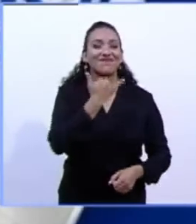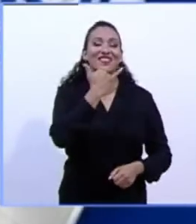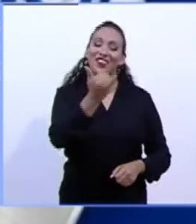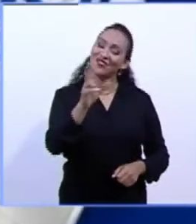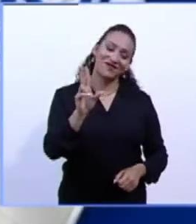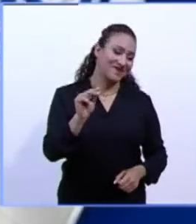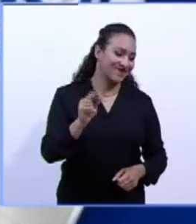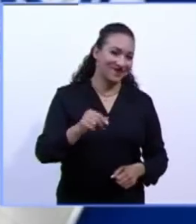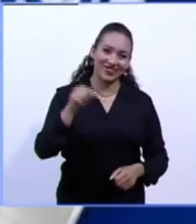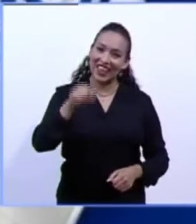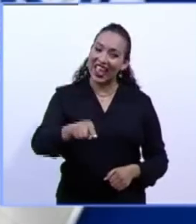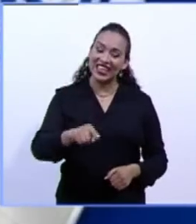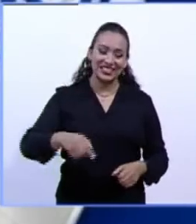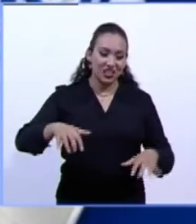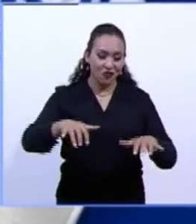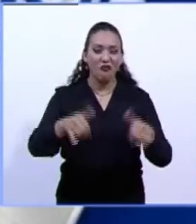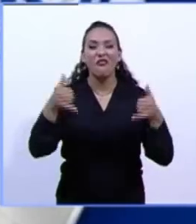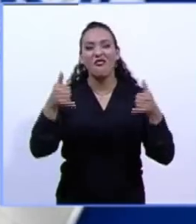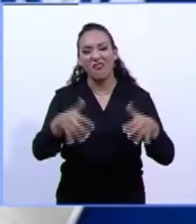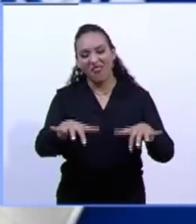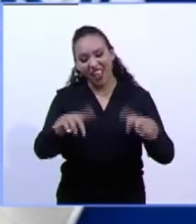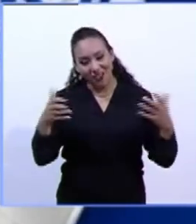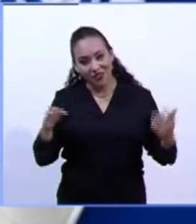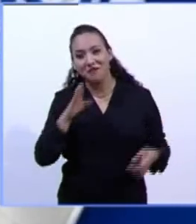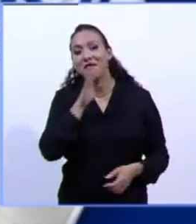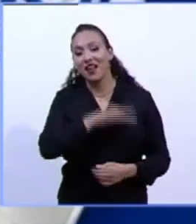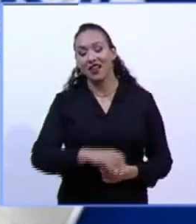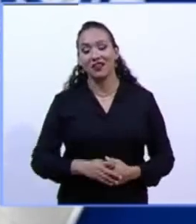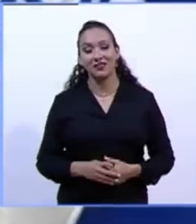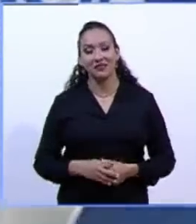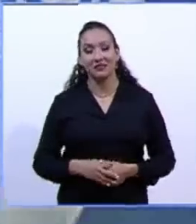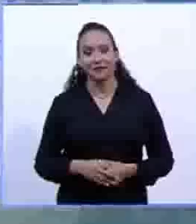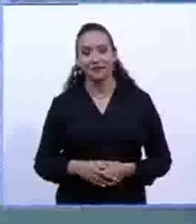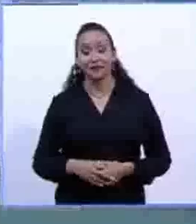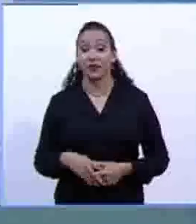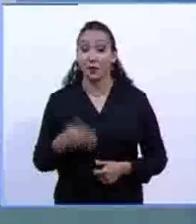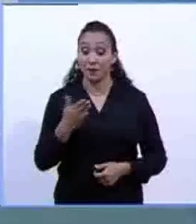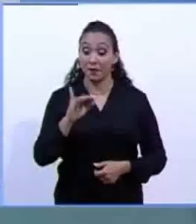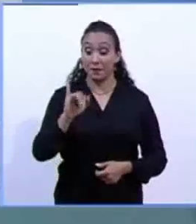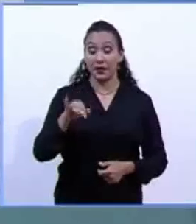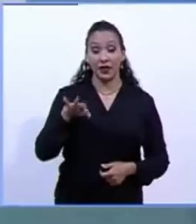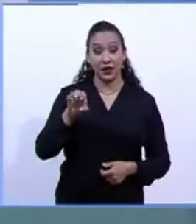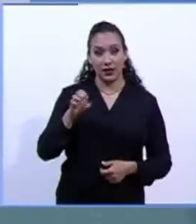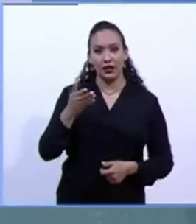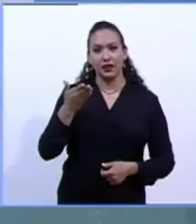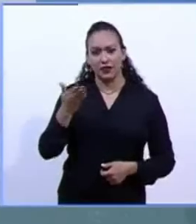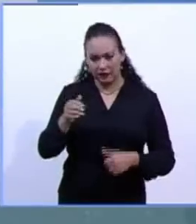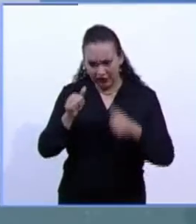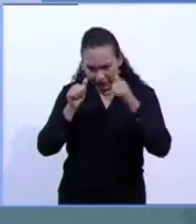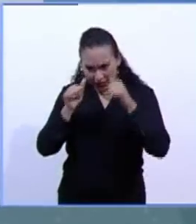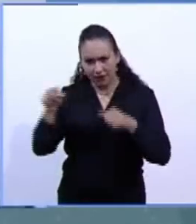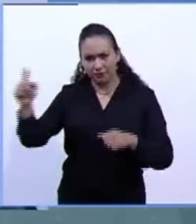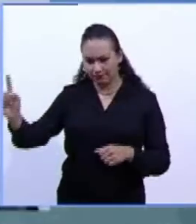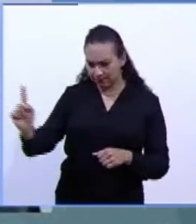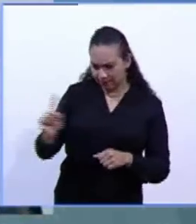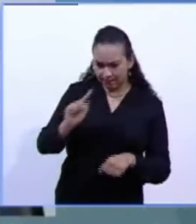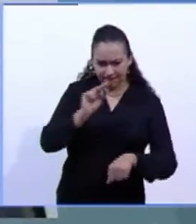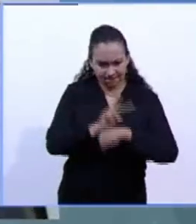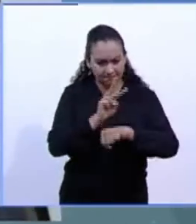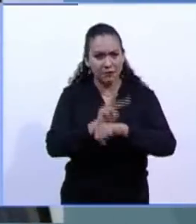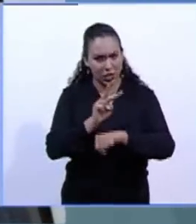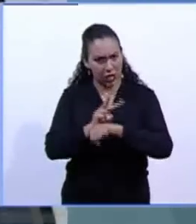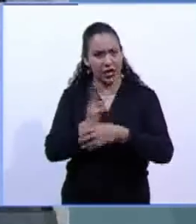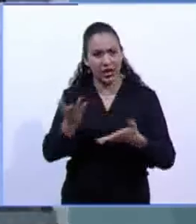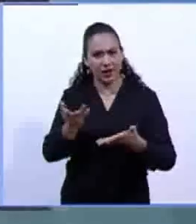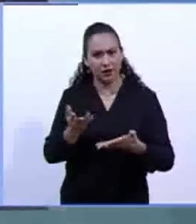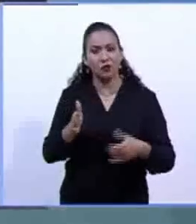reforma. Esto es un fraude, insisto, judicial. Exigió al INE que permita la presencia de observadores nacionales en la jornada